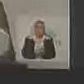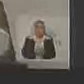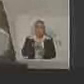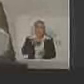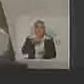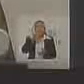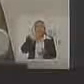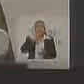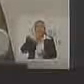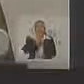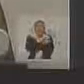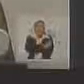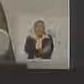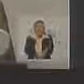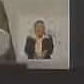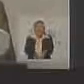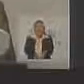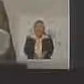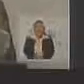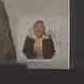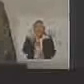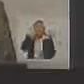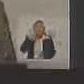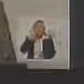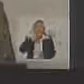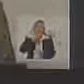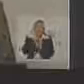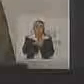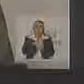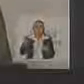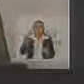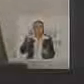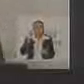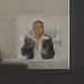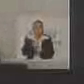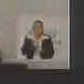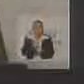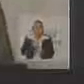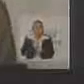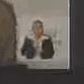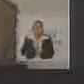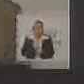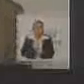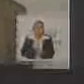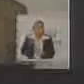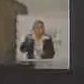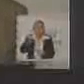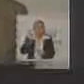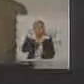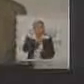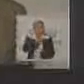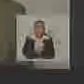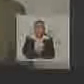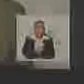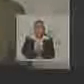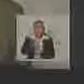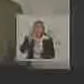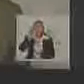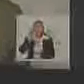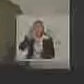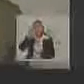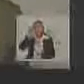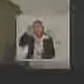a las mujeres a una libre, a una vida libre de violencia. Esta ley ha tardado en aplicarse, pues tendremos que